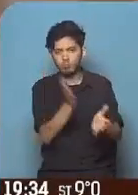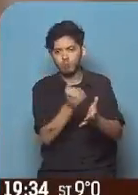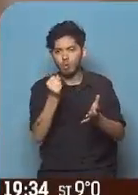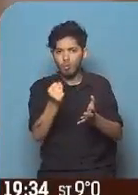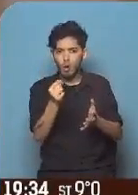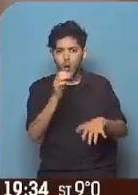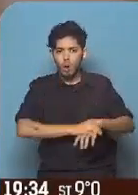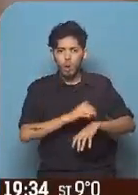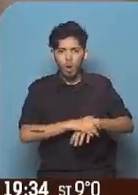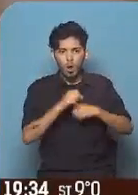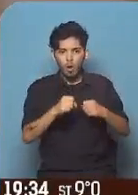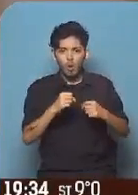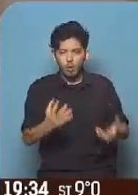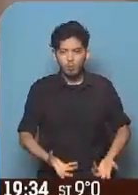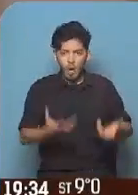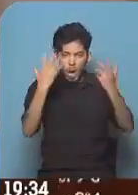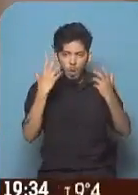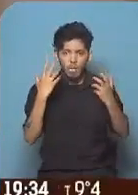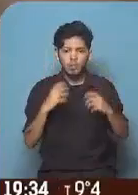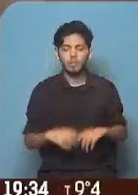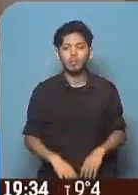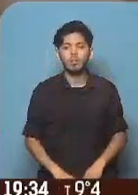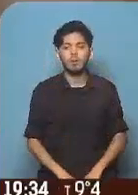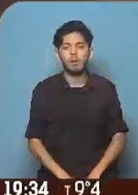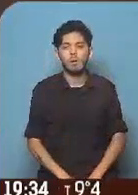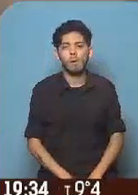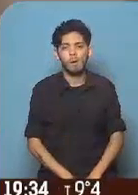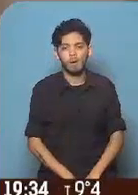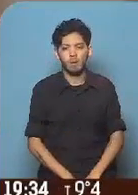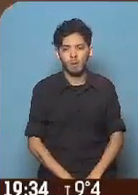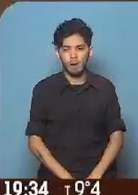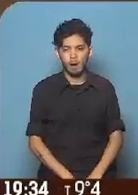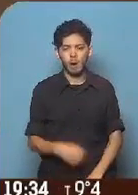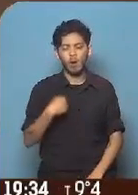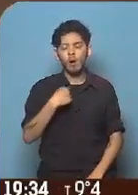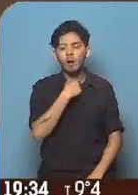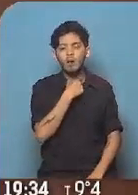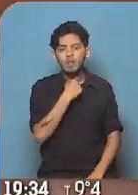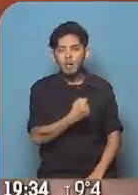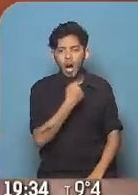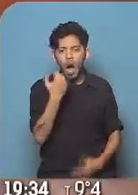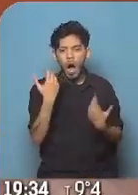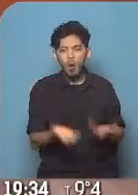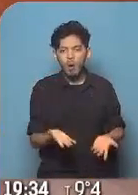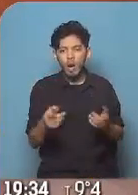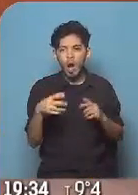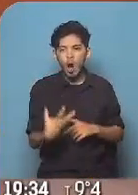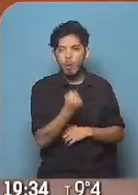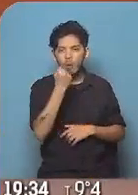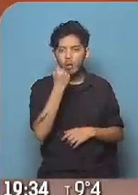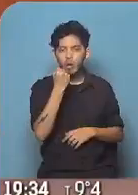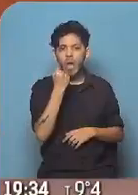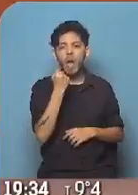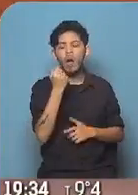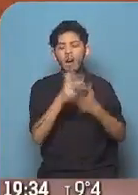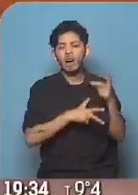por los fuertes aumentos que se están produciendo, ¿no? Yo quisiera aprovechar esta oportunidad para